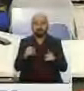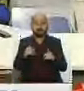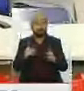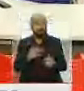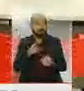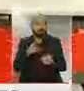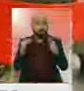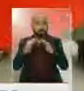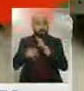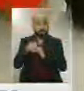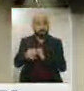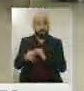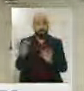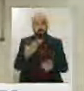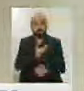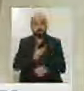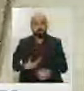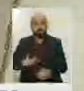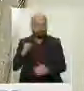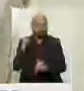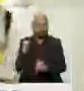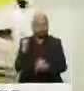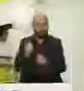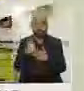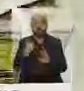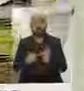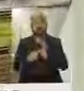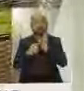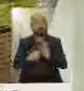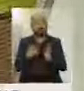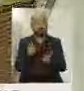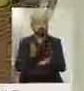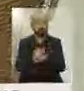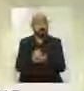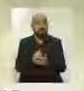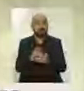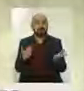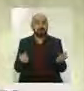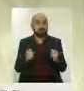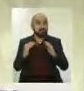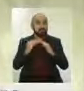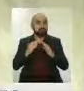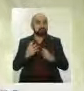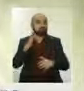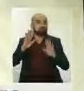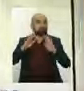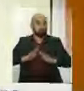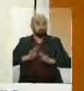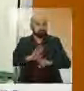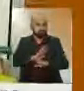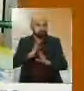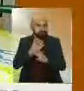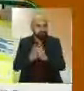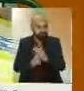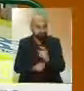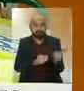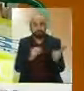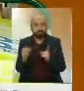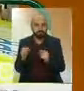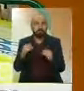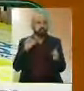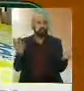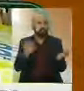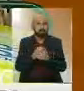el presidente de la República presentaba un plan de desconfinamiento gradual tras las últimas semanas de leve mejoría en la baja